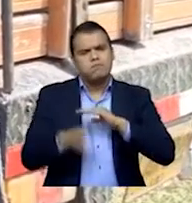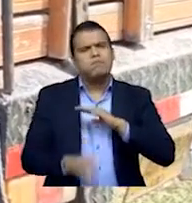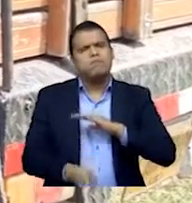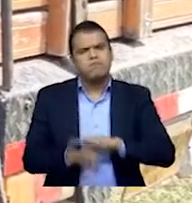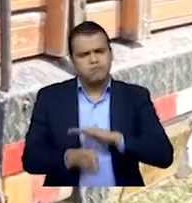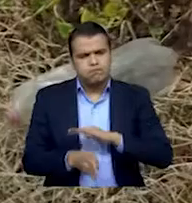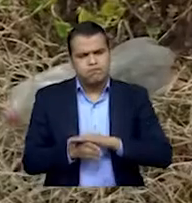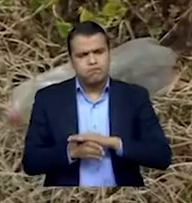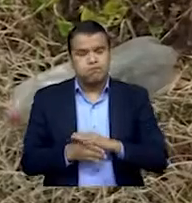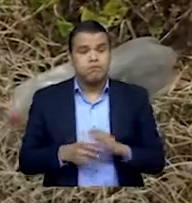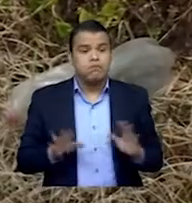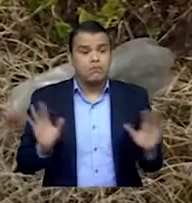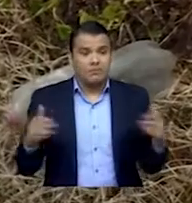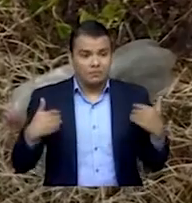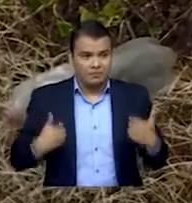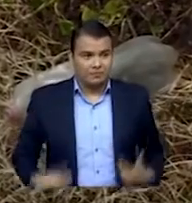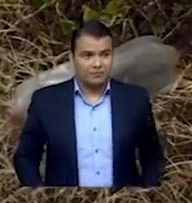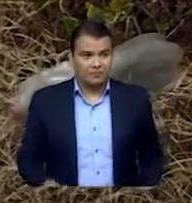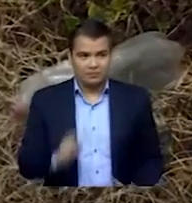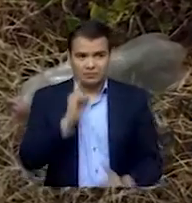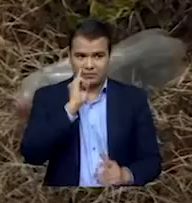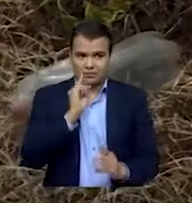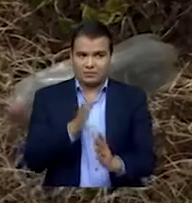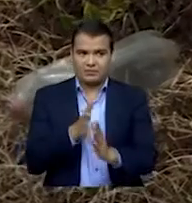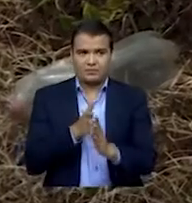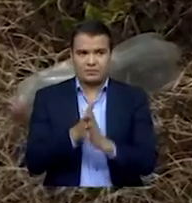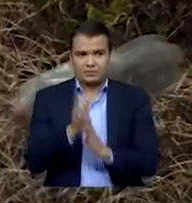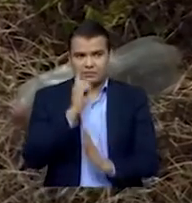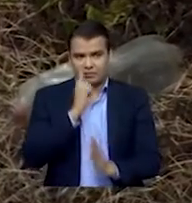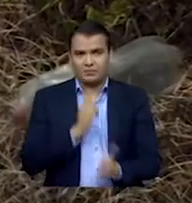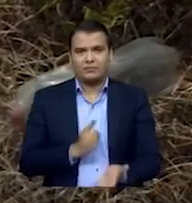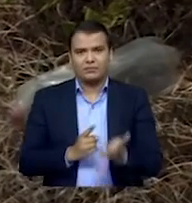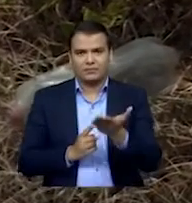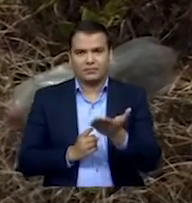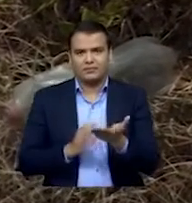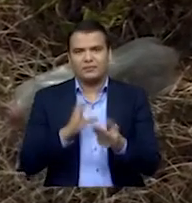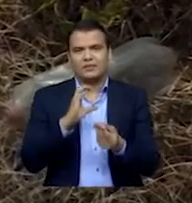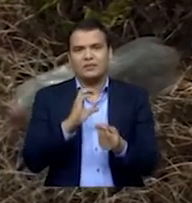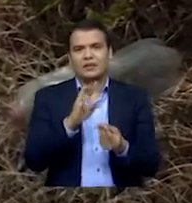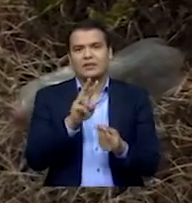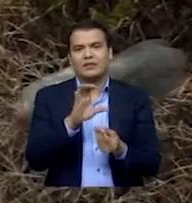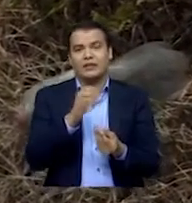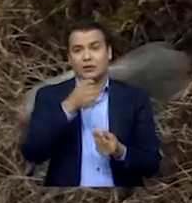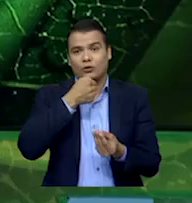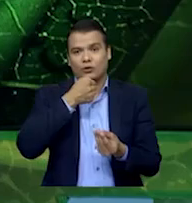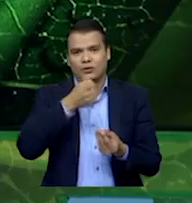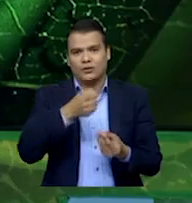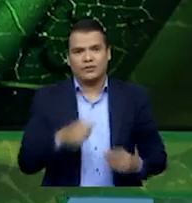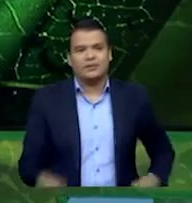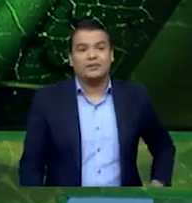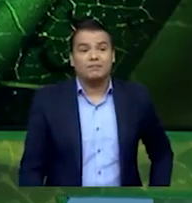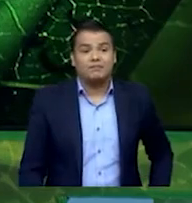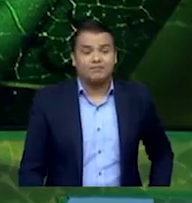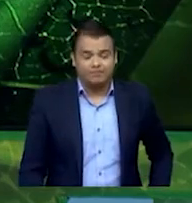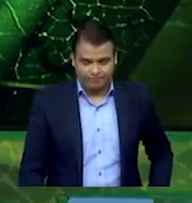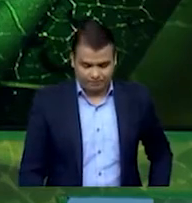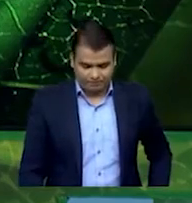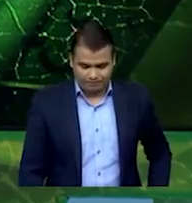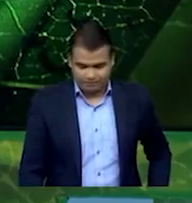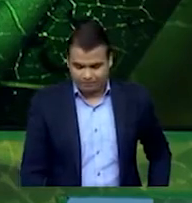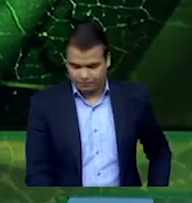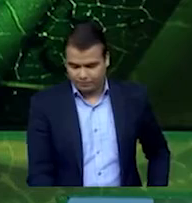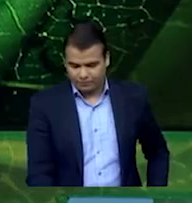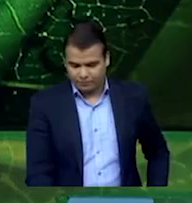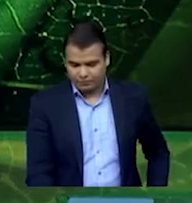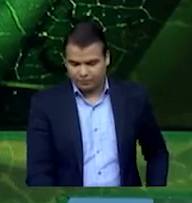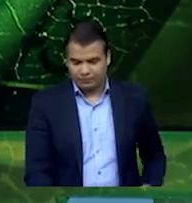jurisdicción desde el corregimiento el formó en el municipio del cerrito y al y herrera informativo cdc ahora nos vamos